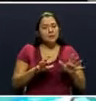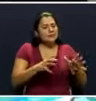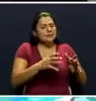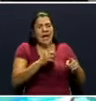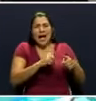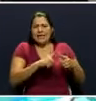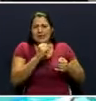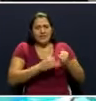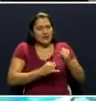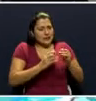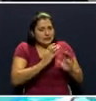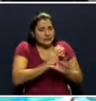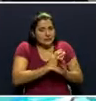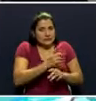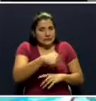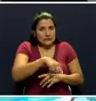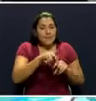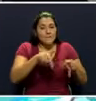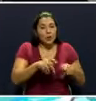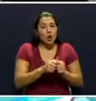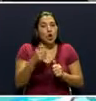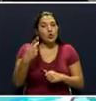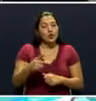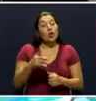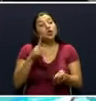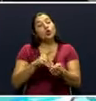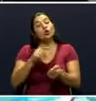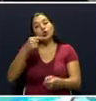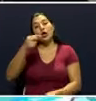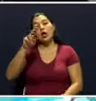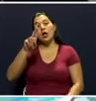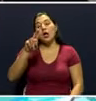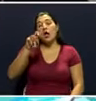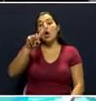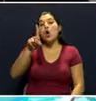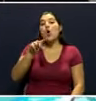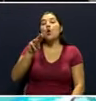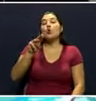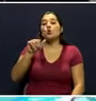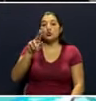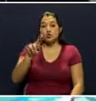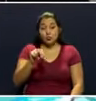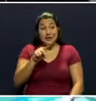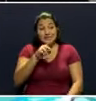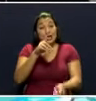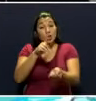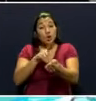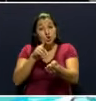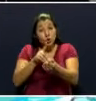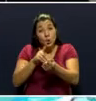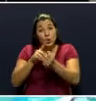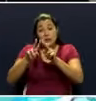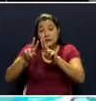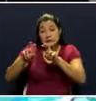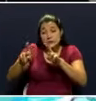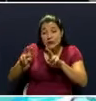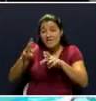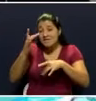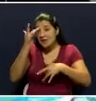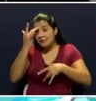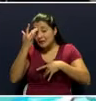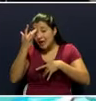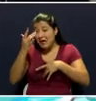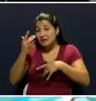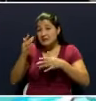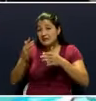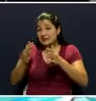requieren. Doctora Guzmán, Giselle Guzmán, epidemióloga de la Caja Costarricense del Seguro Social,